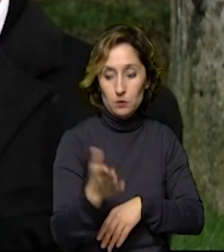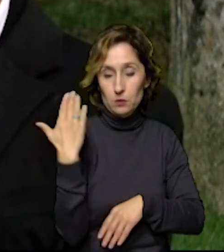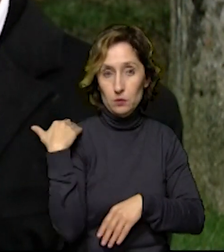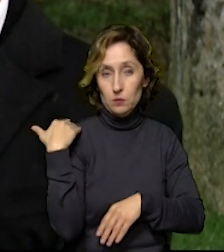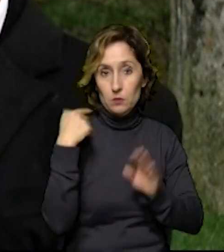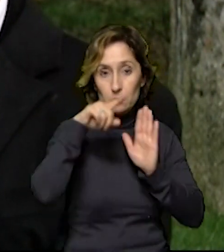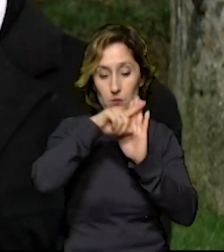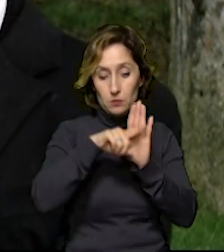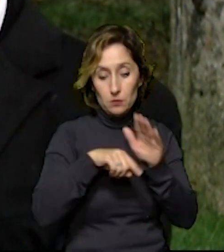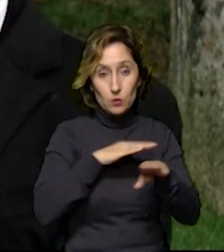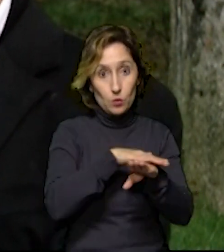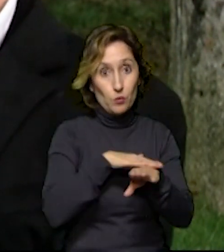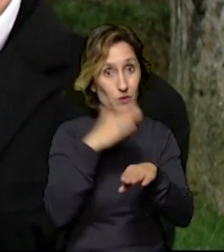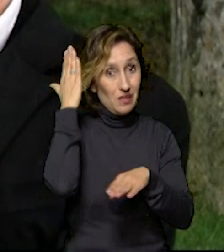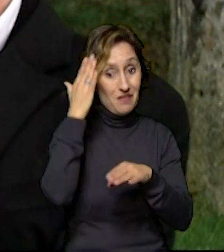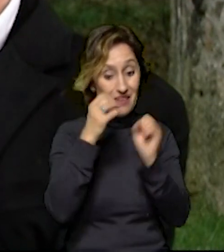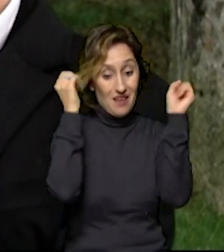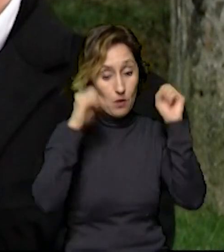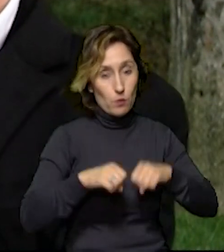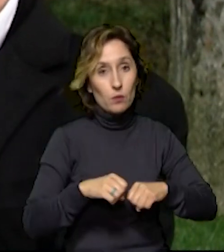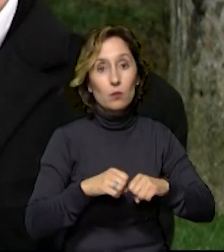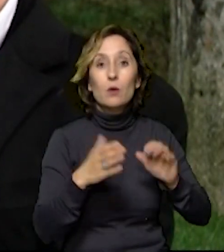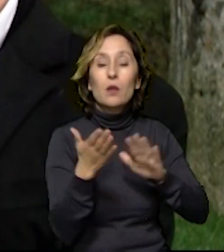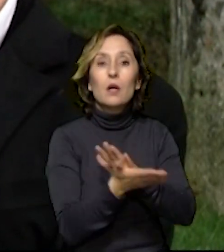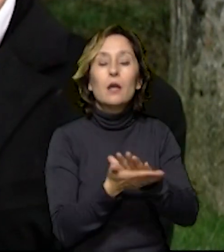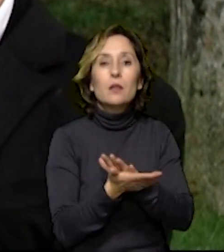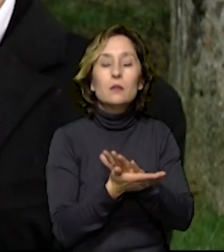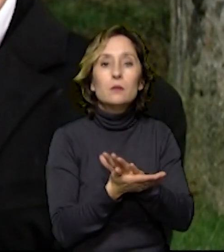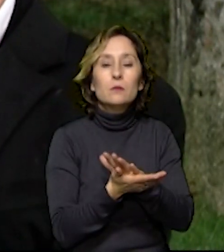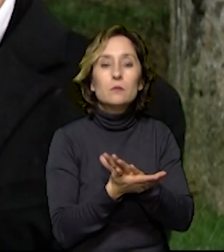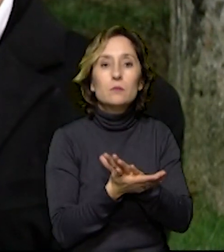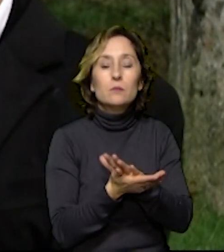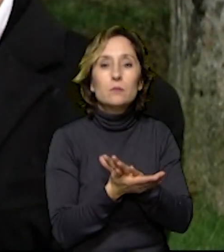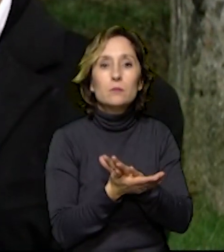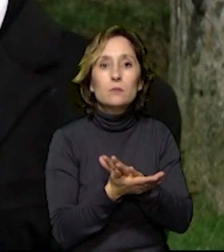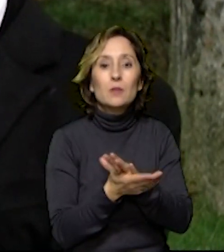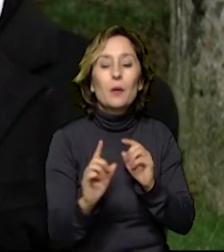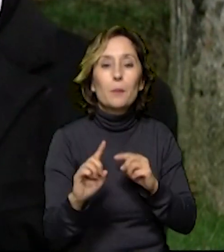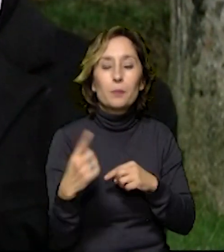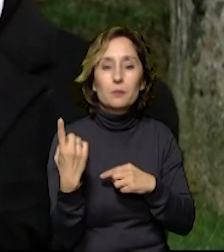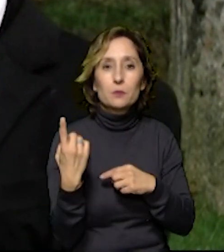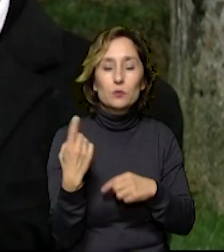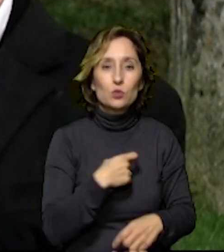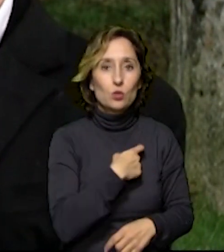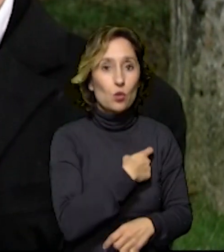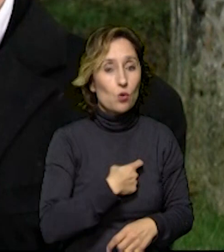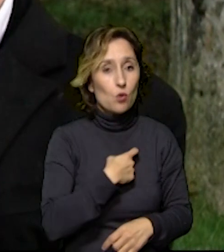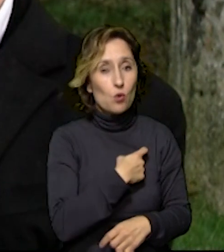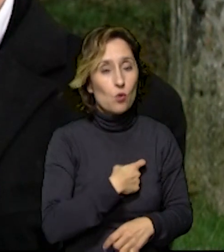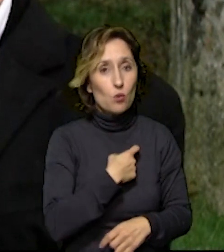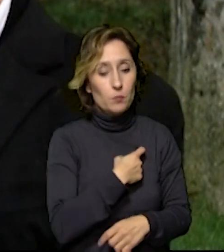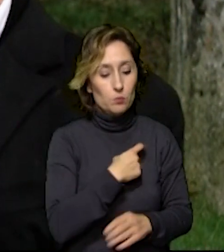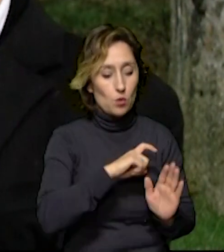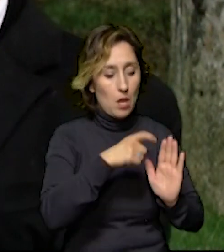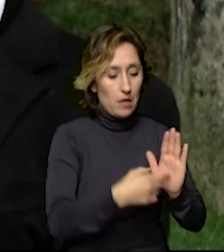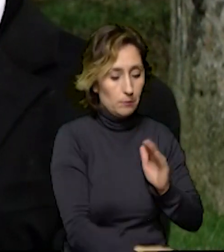programático del Gobierno de Navarra, hablamos claramente de hacer el desarrollo, de primero constituir la comisión que marca la